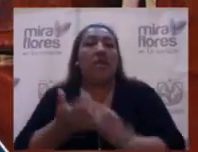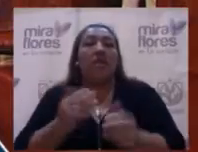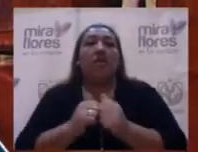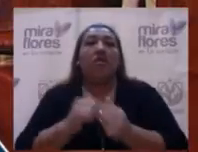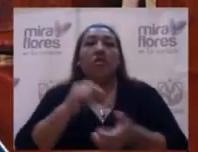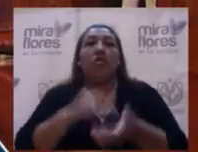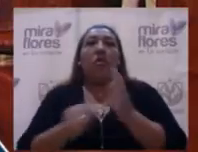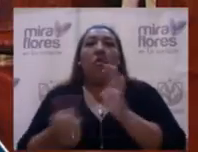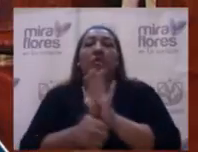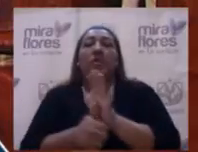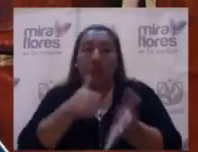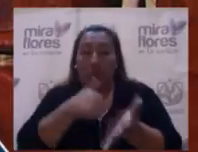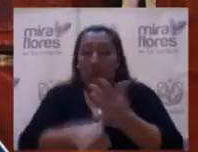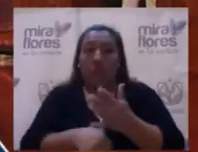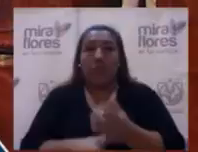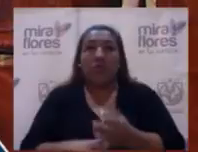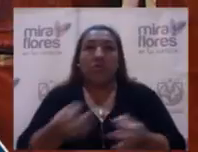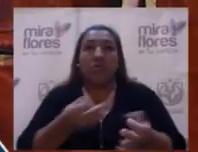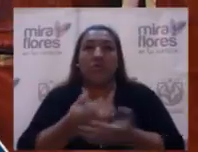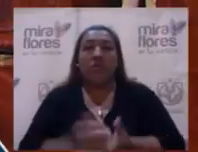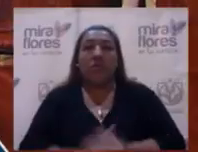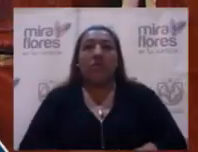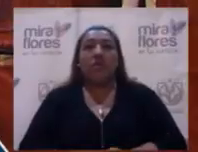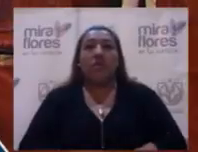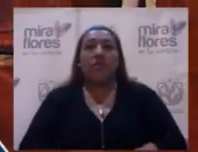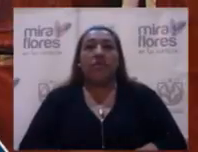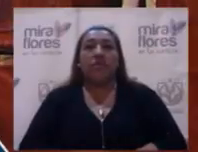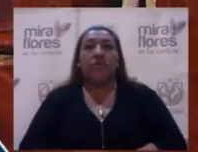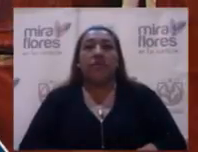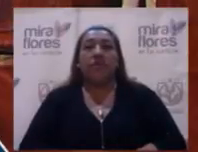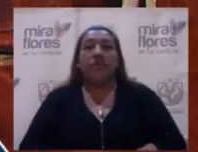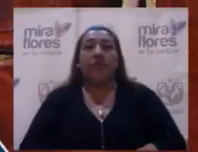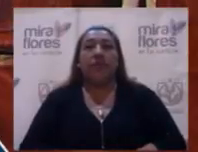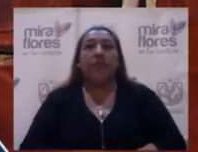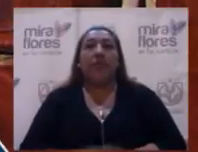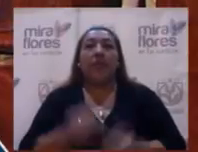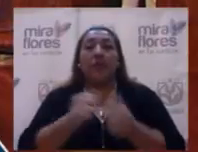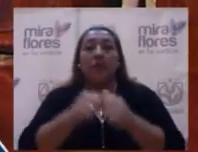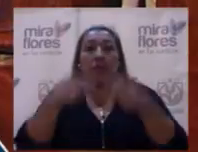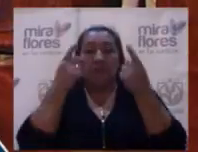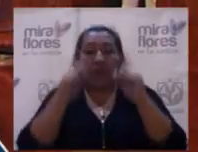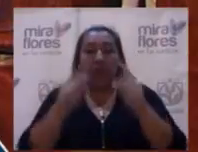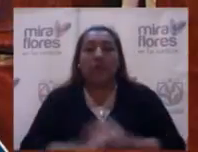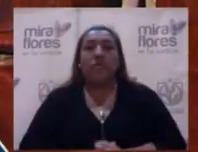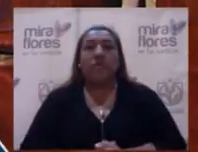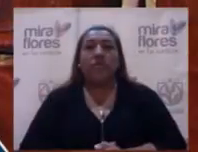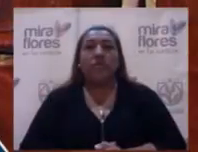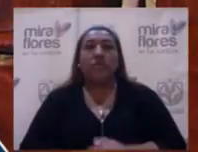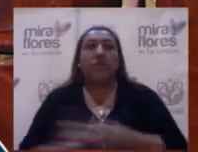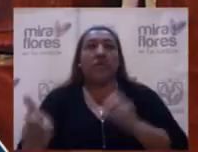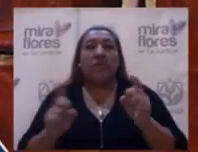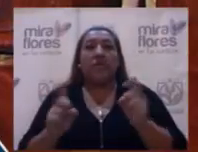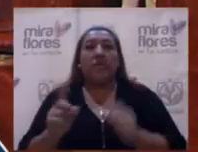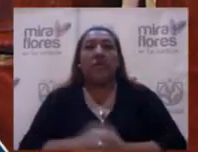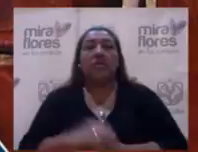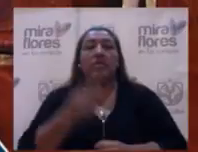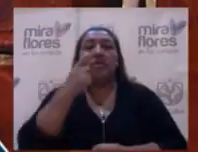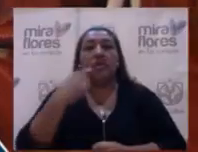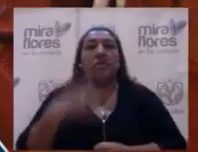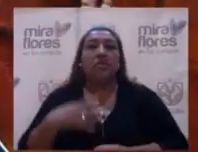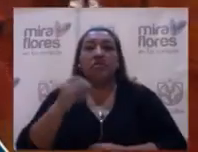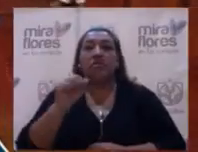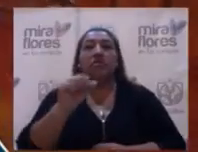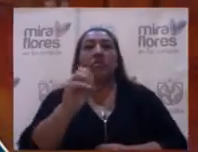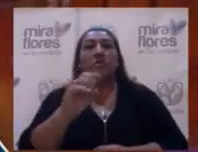con la documentación sustentatoria que obra como anexo y que forma parte del presente acuerdo. Al debate. Señor